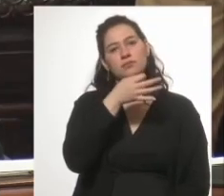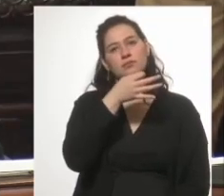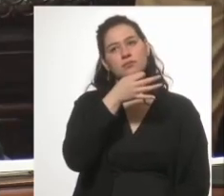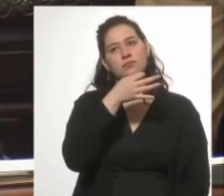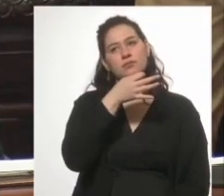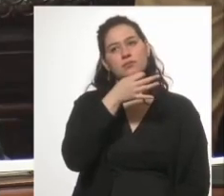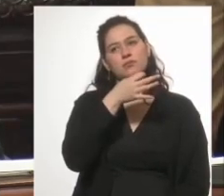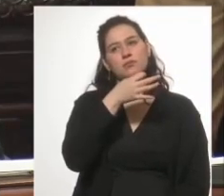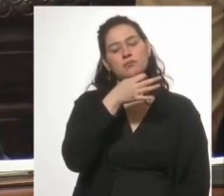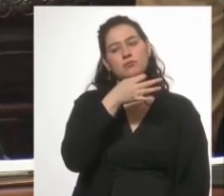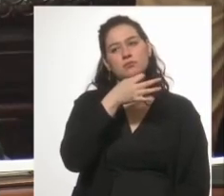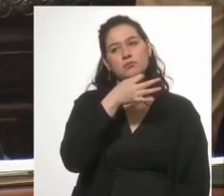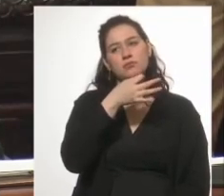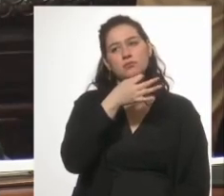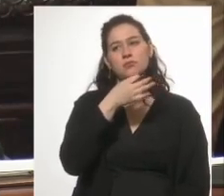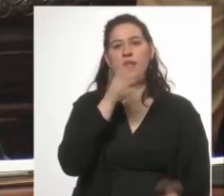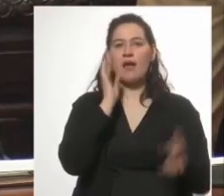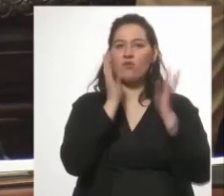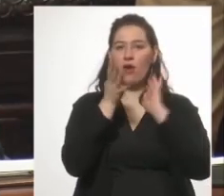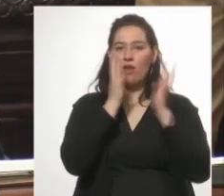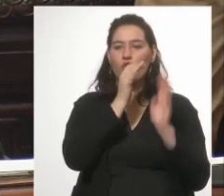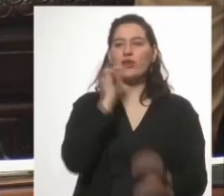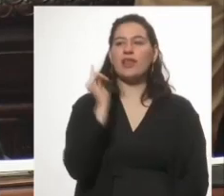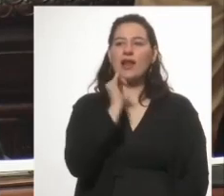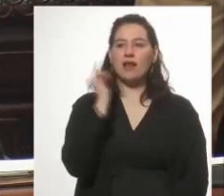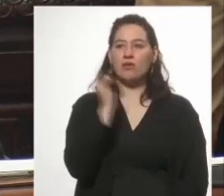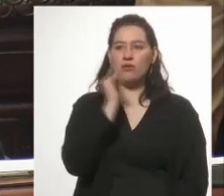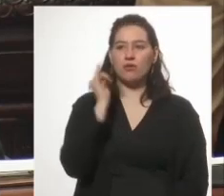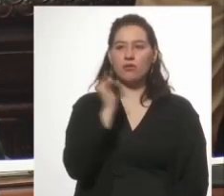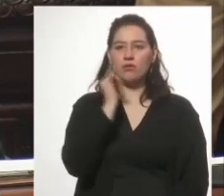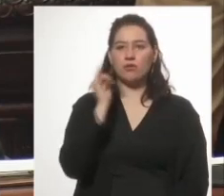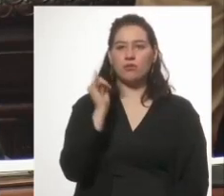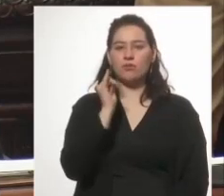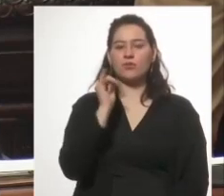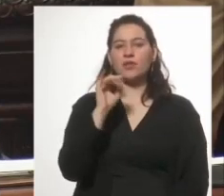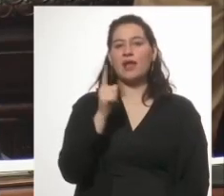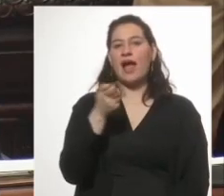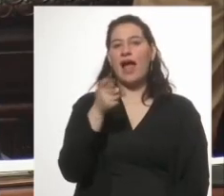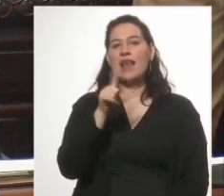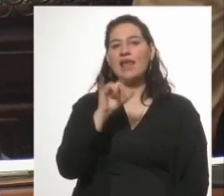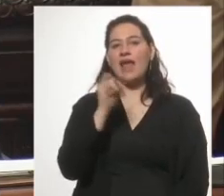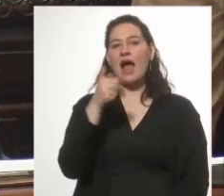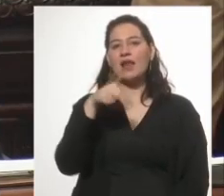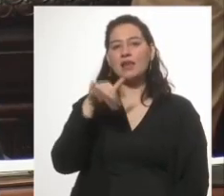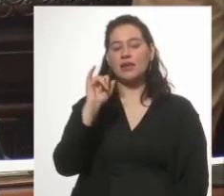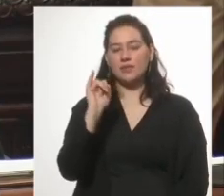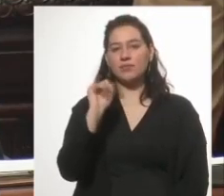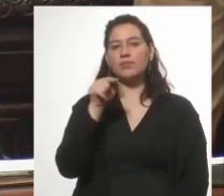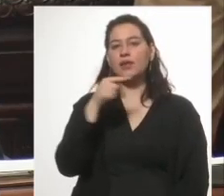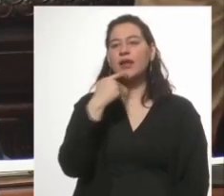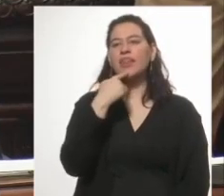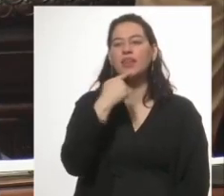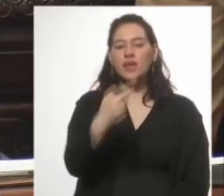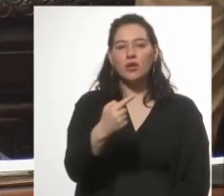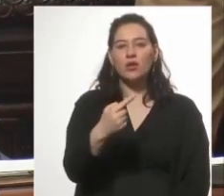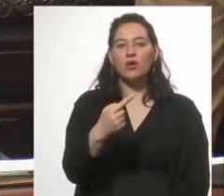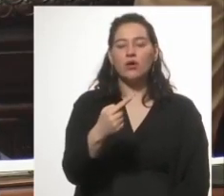del abogado italiano Fabio Maria Galliani, quien